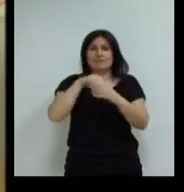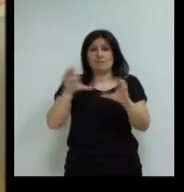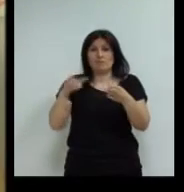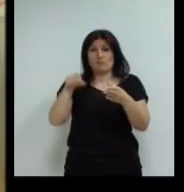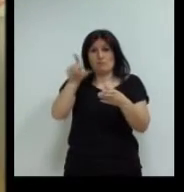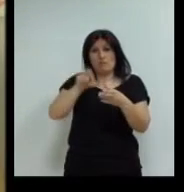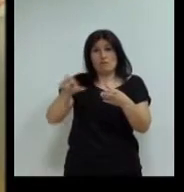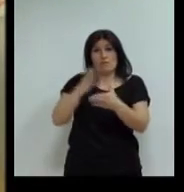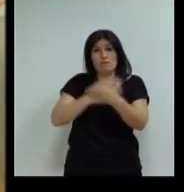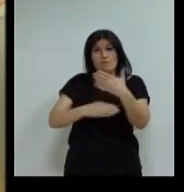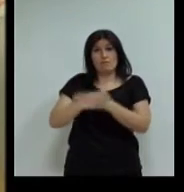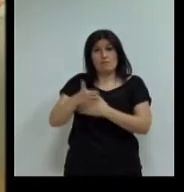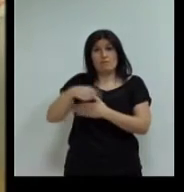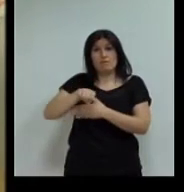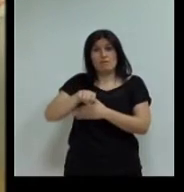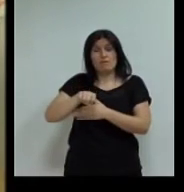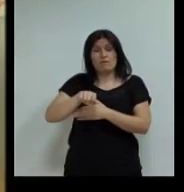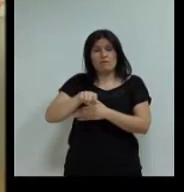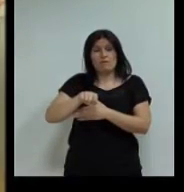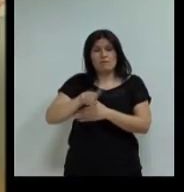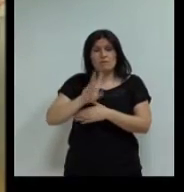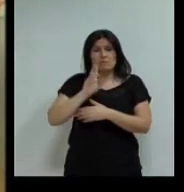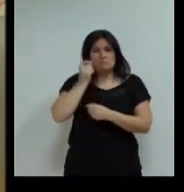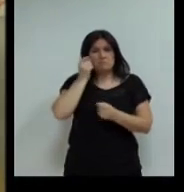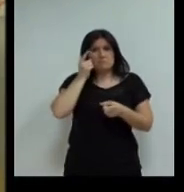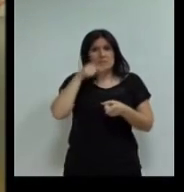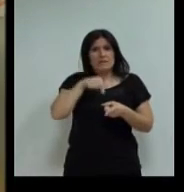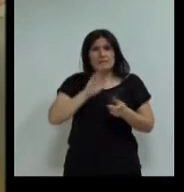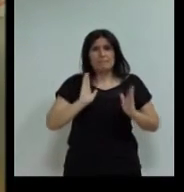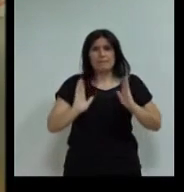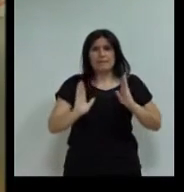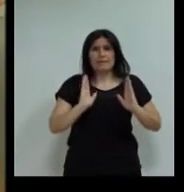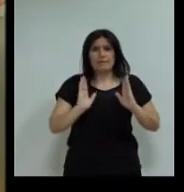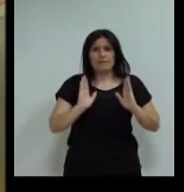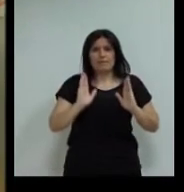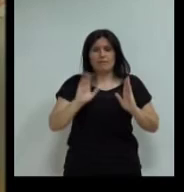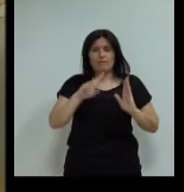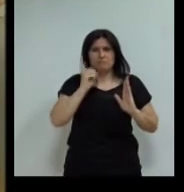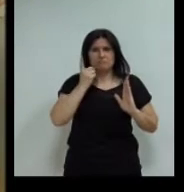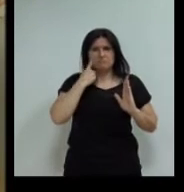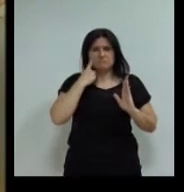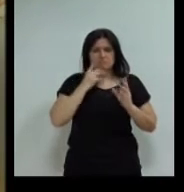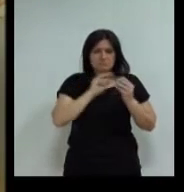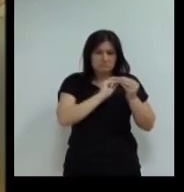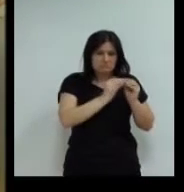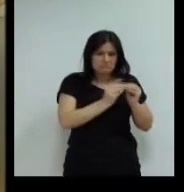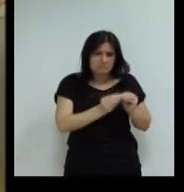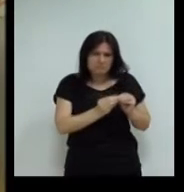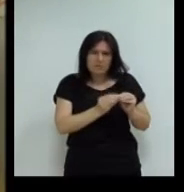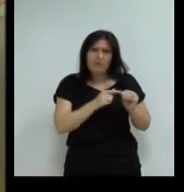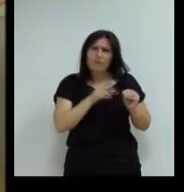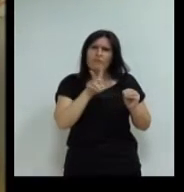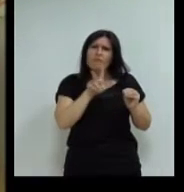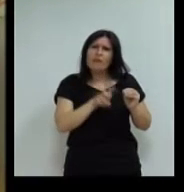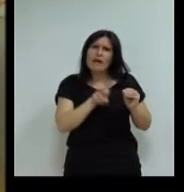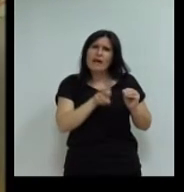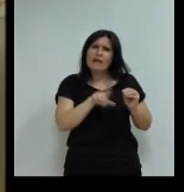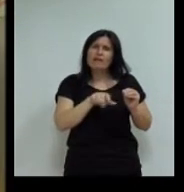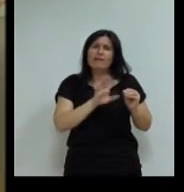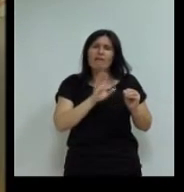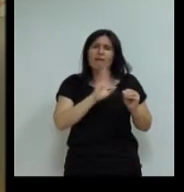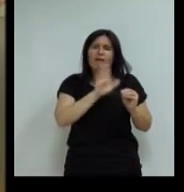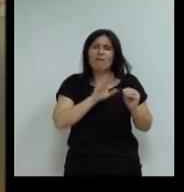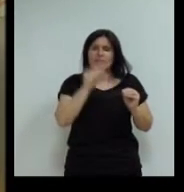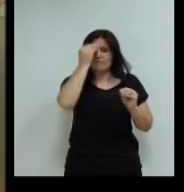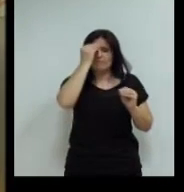personas y ves que durante ese cierto periodo descubres que lo que estás desarrollando puede ser de utilidad y decidimos dar el